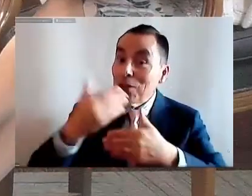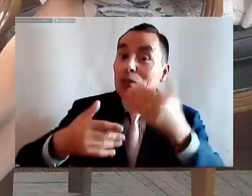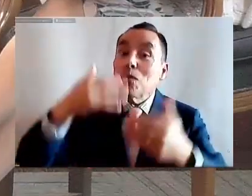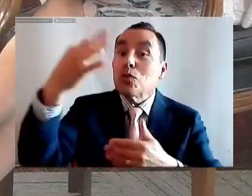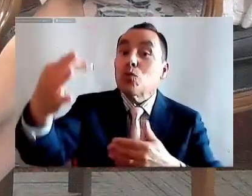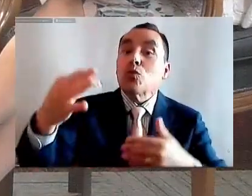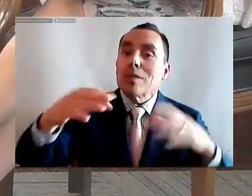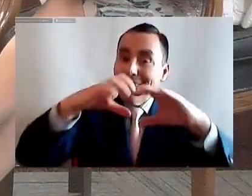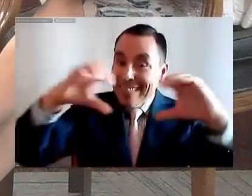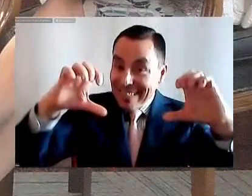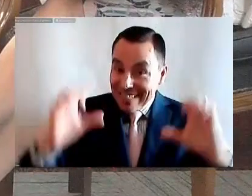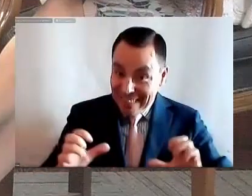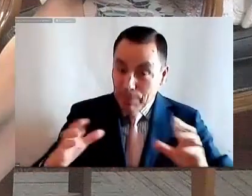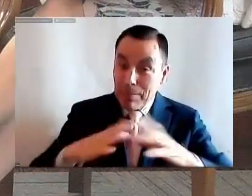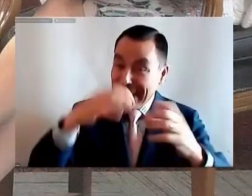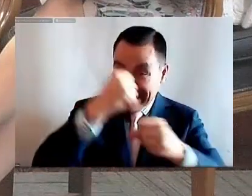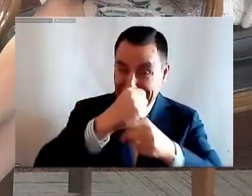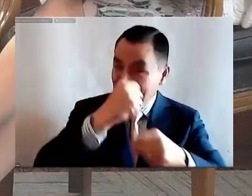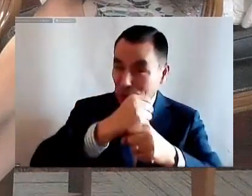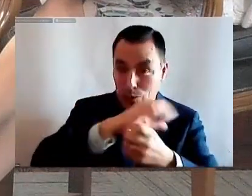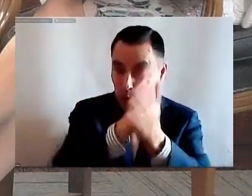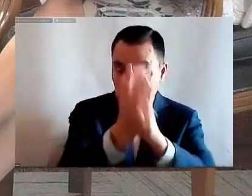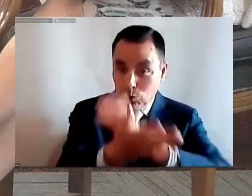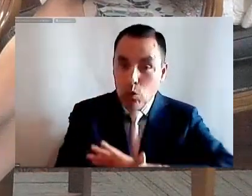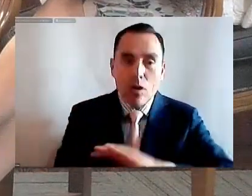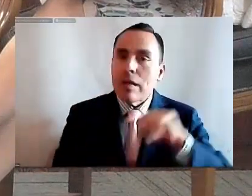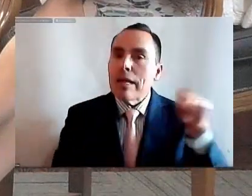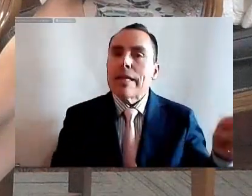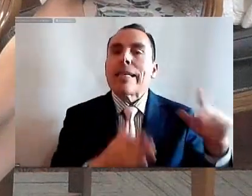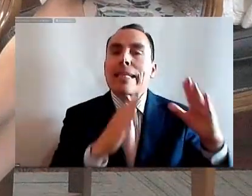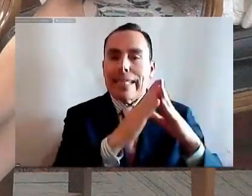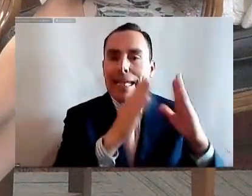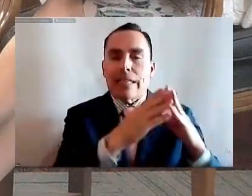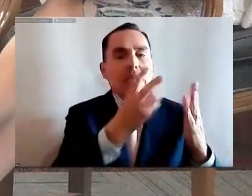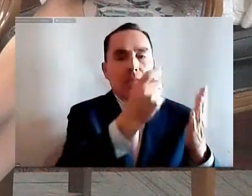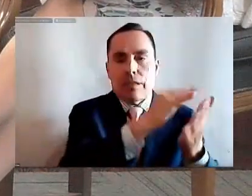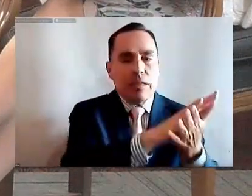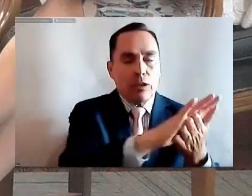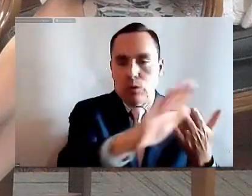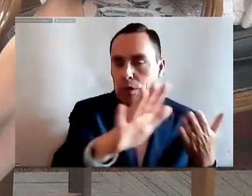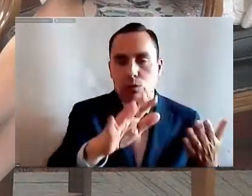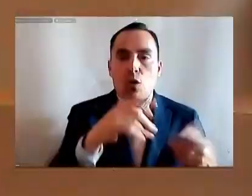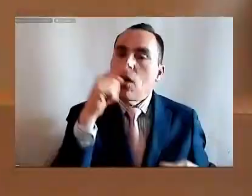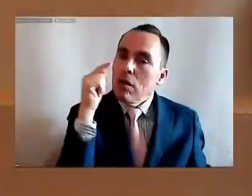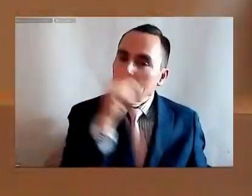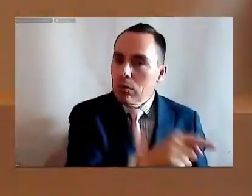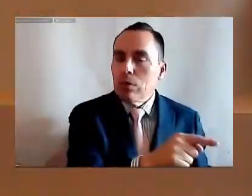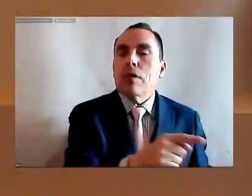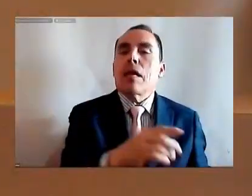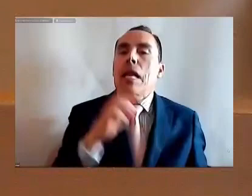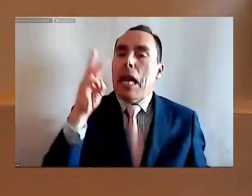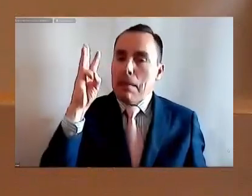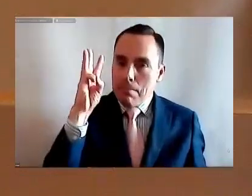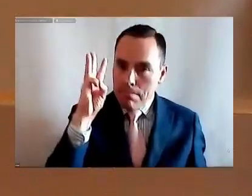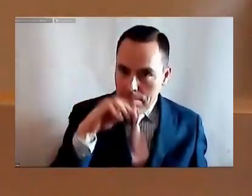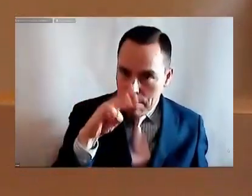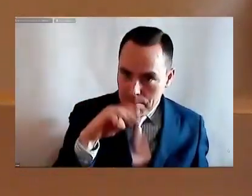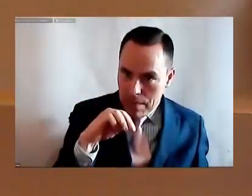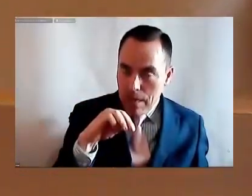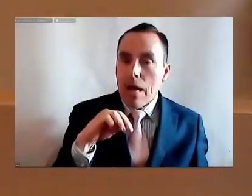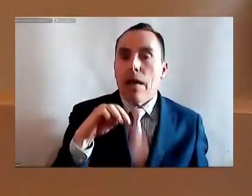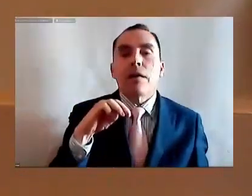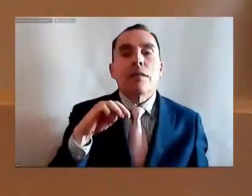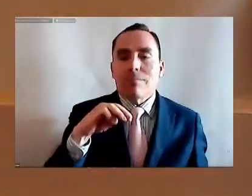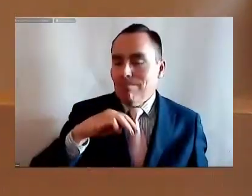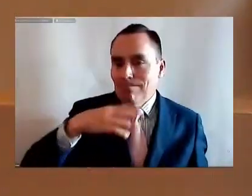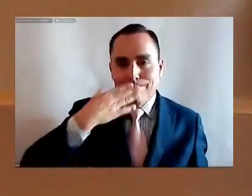basa sobre un trabajo gratuito que realiza en forma mayoritariamente abrumadora